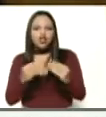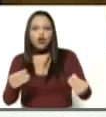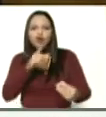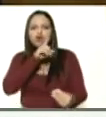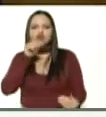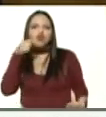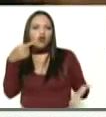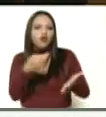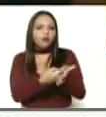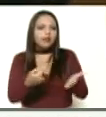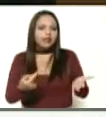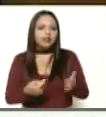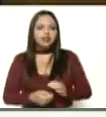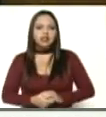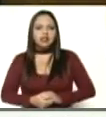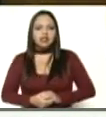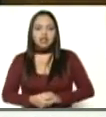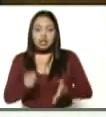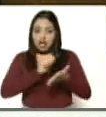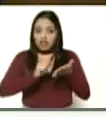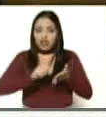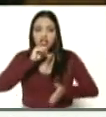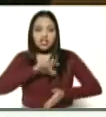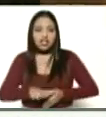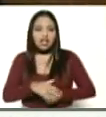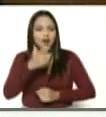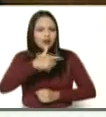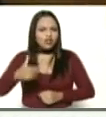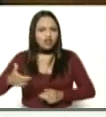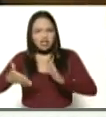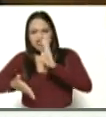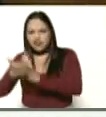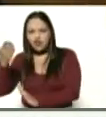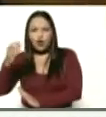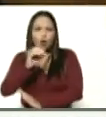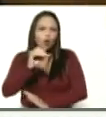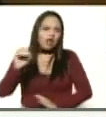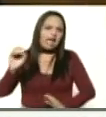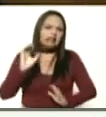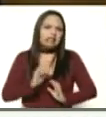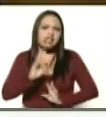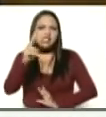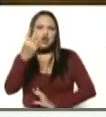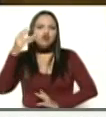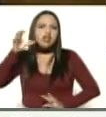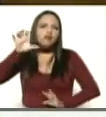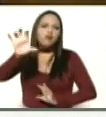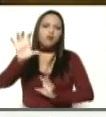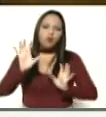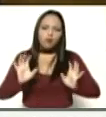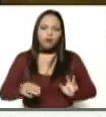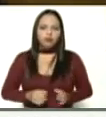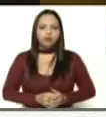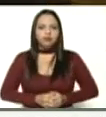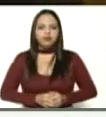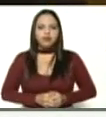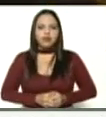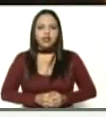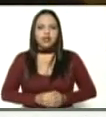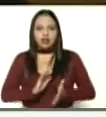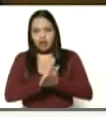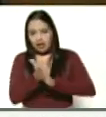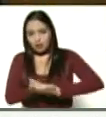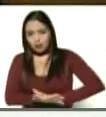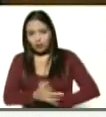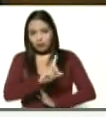denominaron varios historiadores, el éxodo hacia Oriente, la Segunda República, la caída de esta